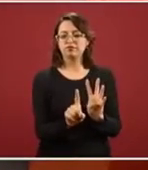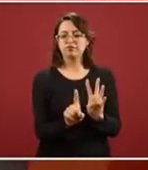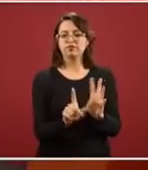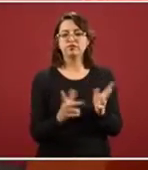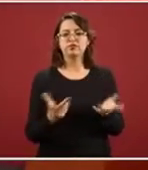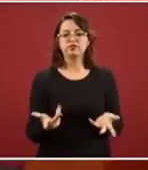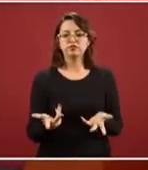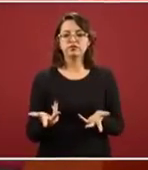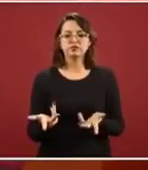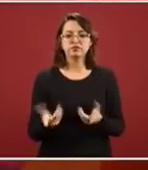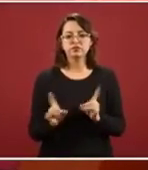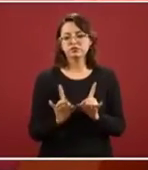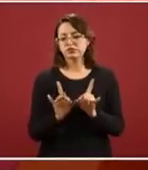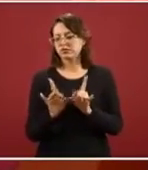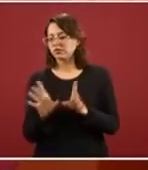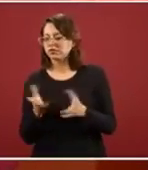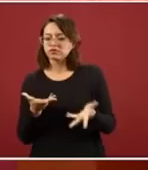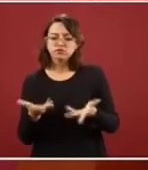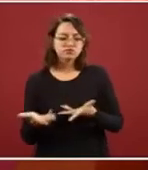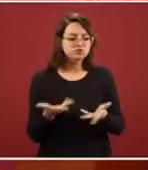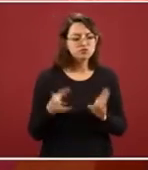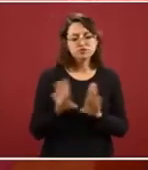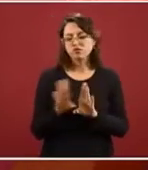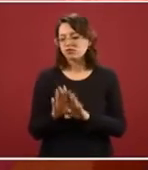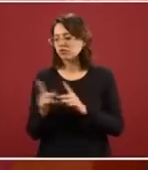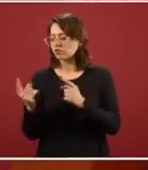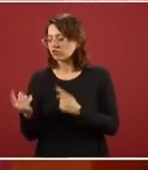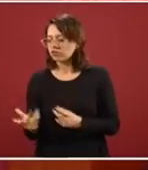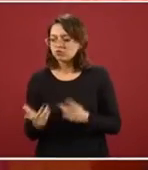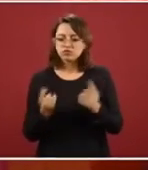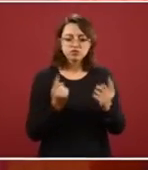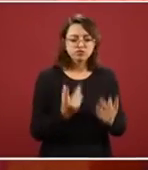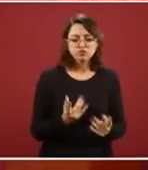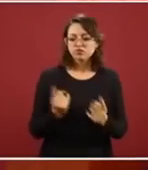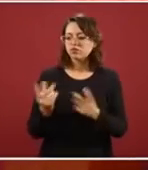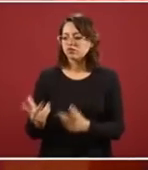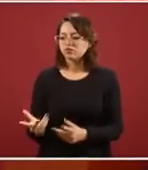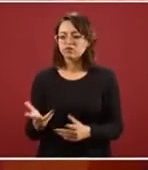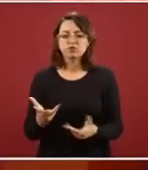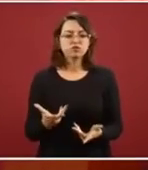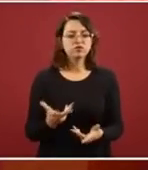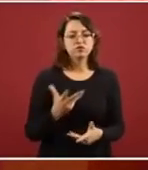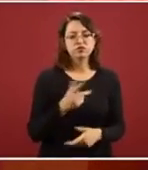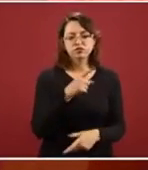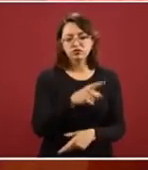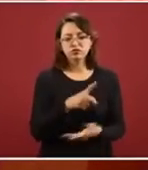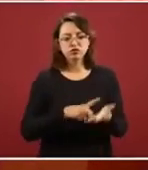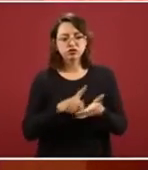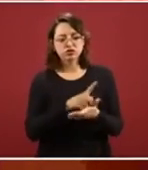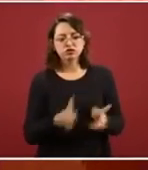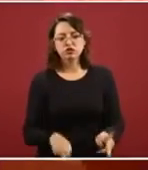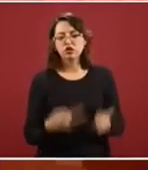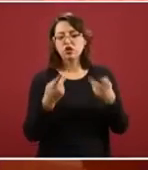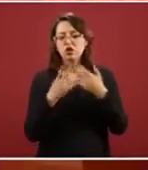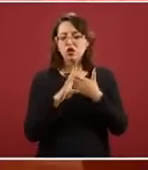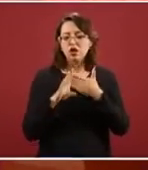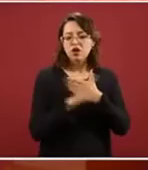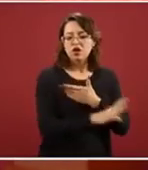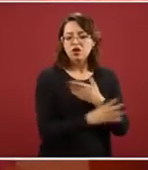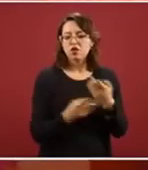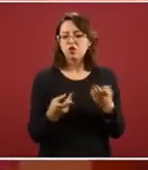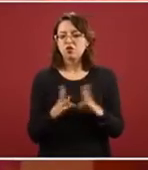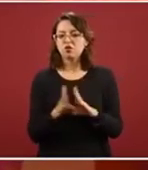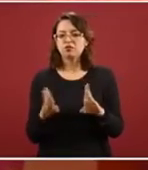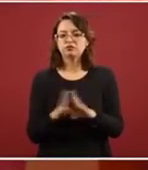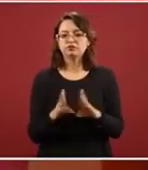que resolvían qué hacer en el caso de el combate al narcotráfico